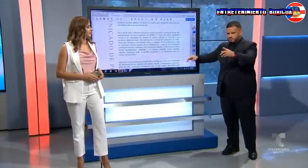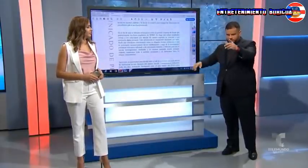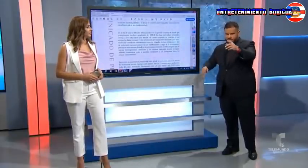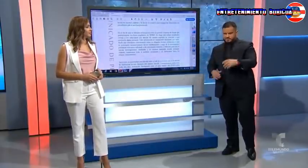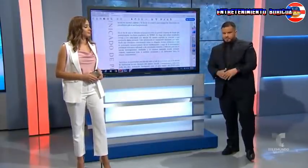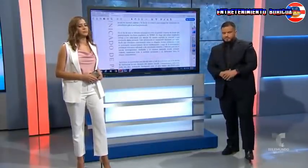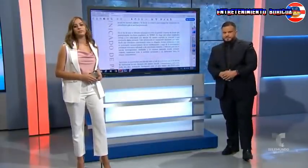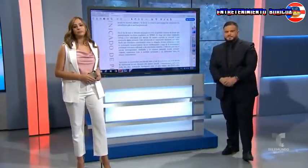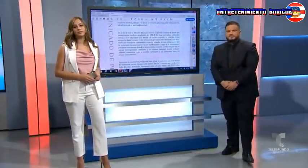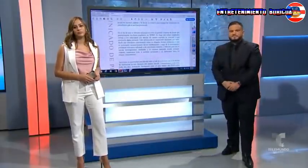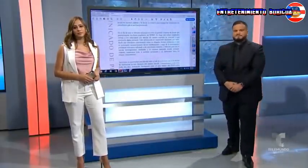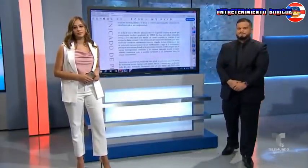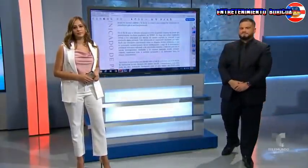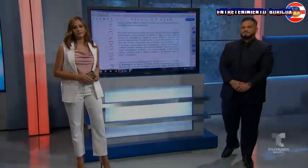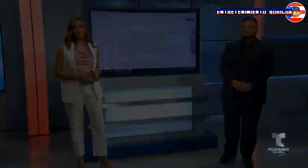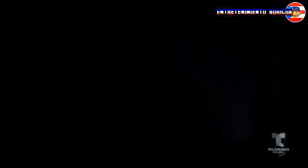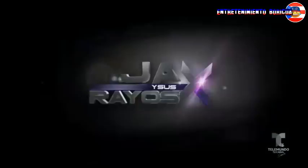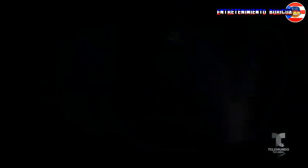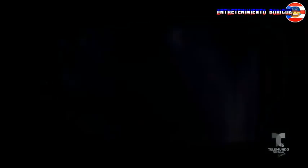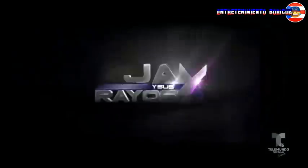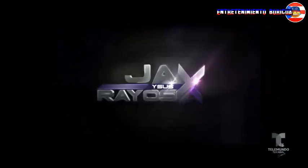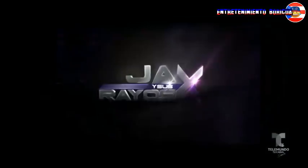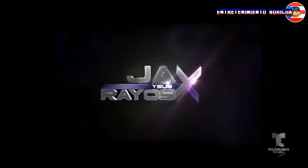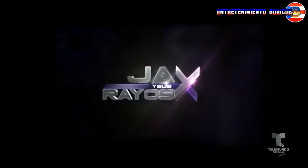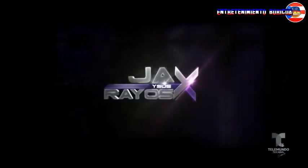información, gente. Está en Suri. Regresamos.